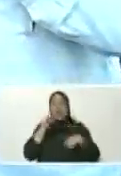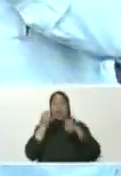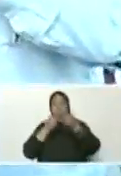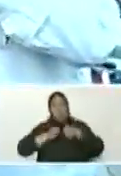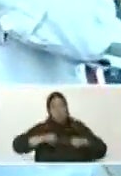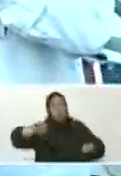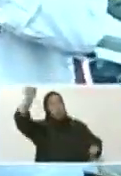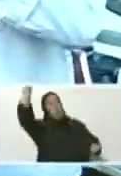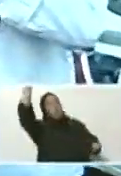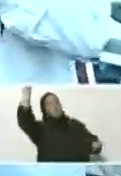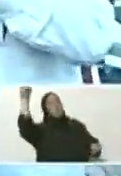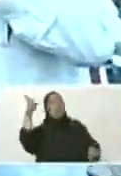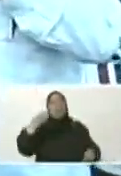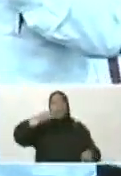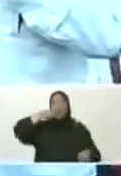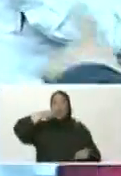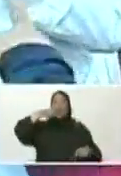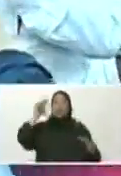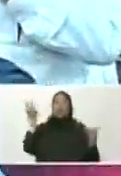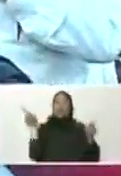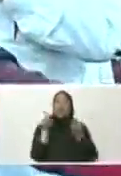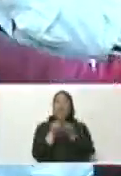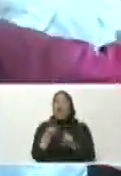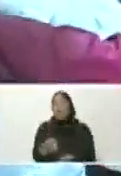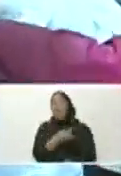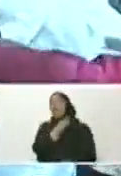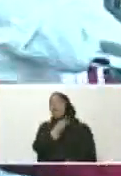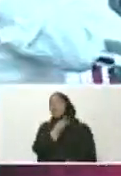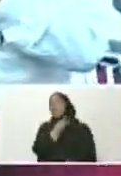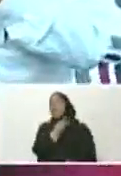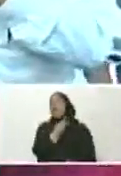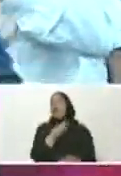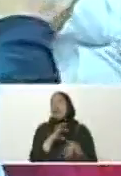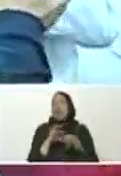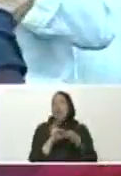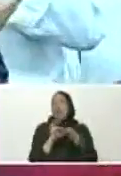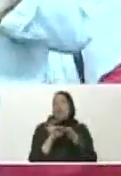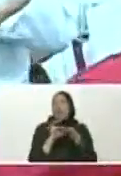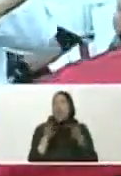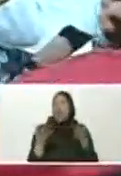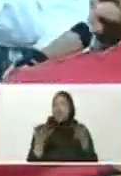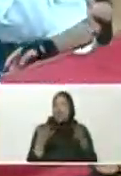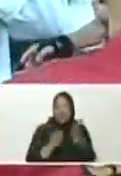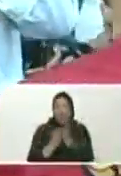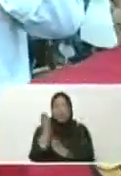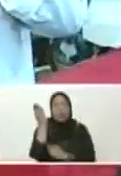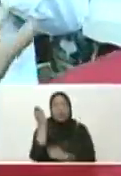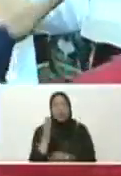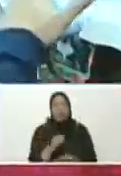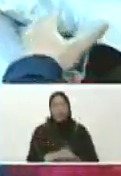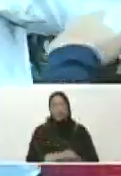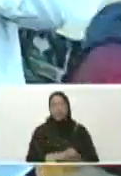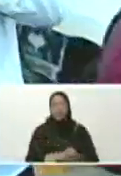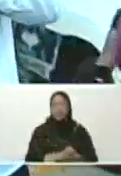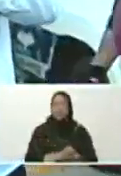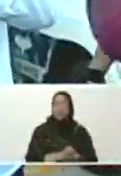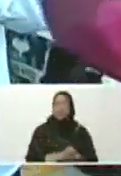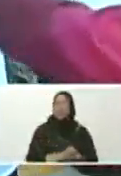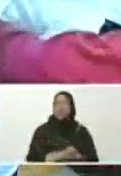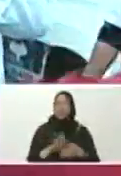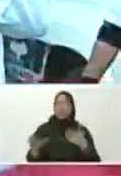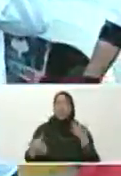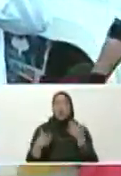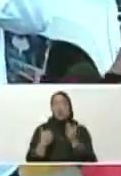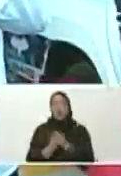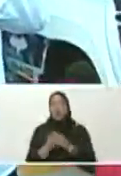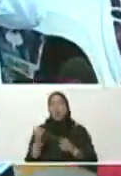Correcto, presidente. Unidos para siempre. Fíjese, presidente, estas ambulancias van a tener la posibilidad de llegar a todos y